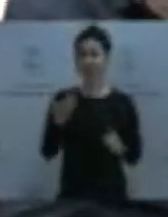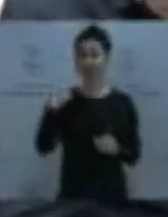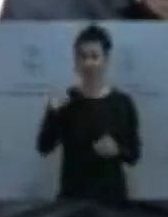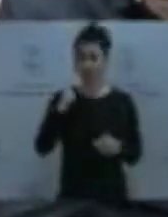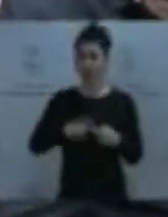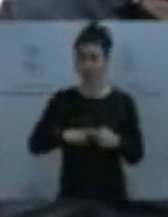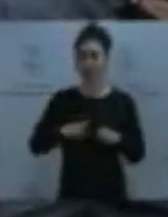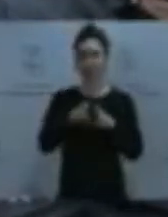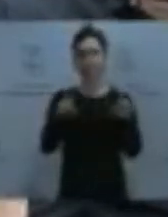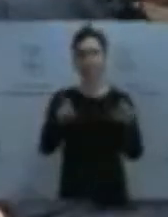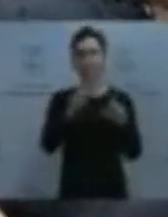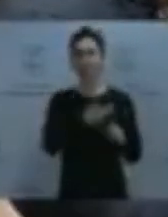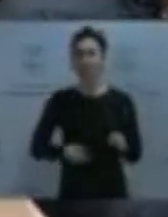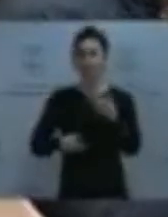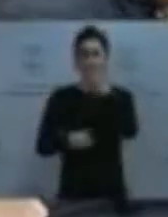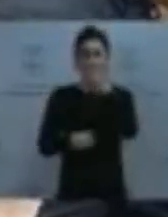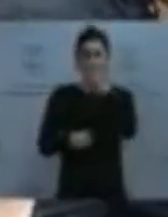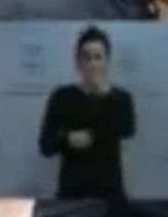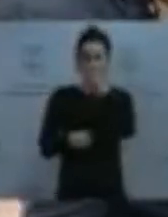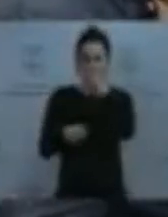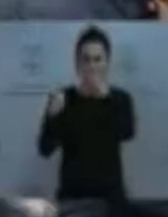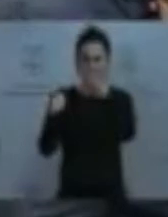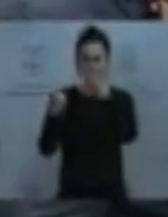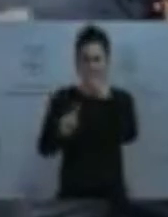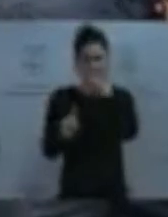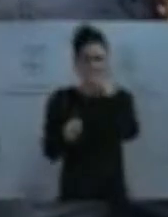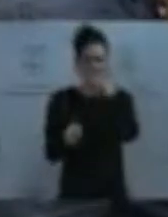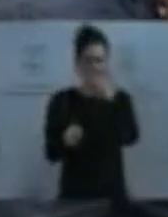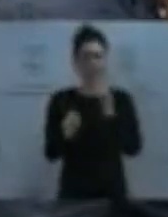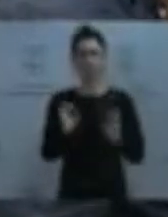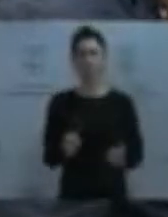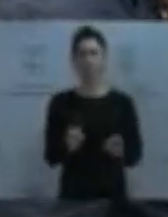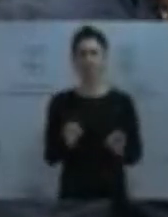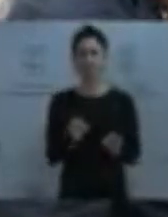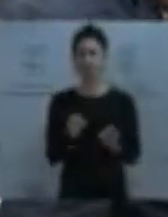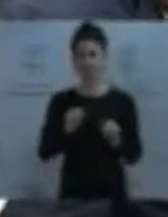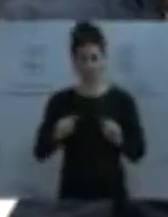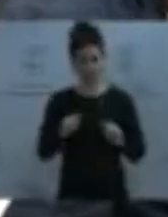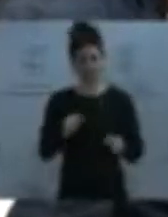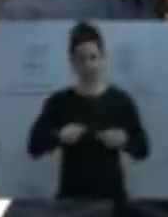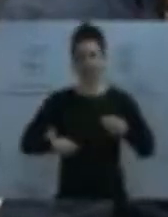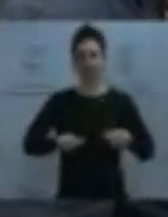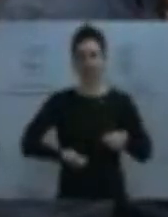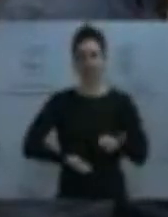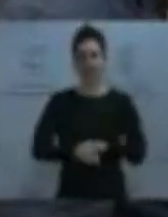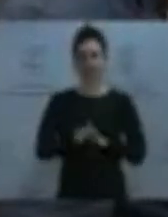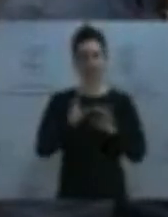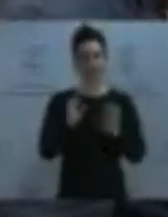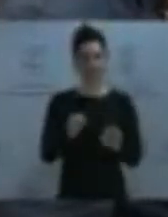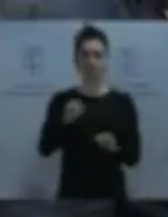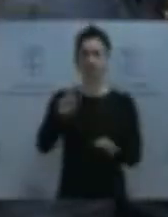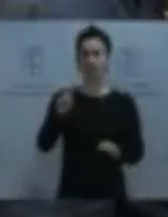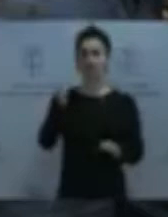torno a esa empresa. El gerente de desarrollo de negocio, que sigue ahí, don Iván Díaz, se atrevió a confirmar la existencia